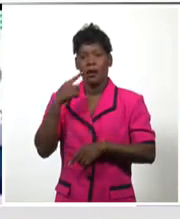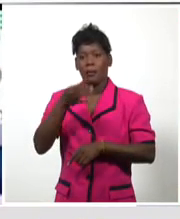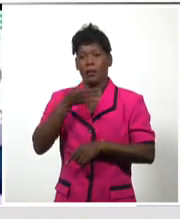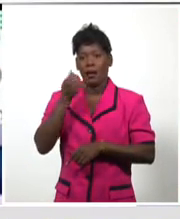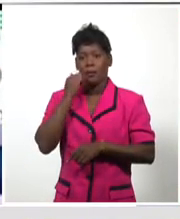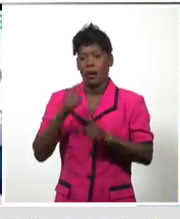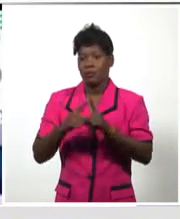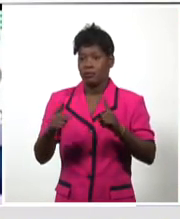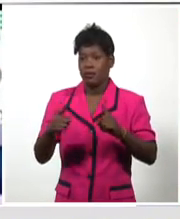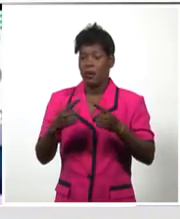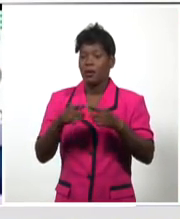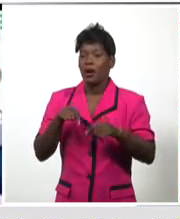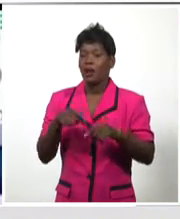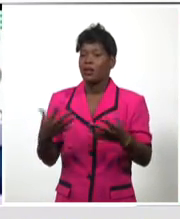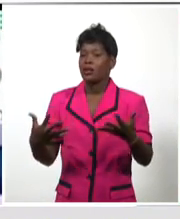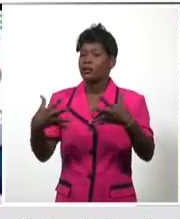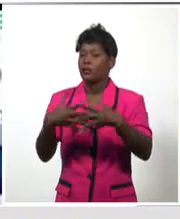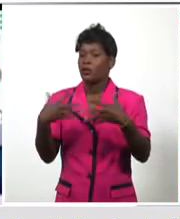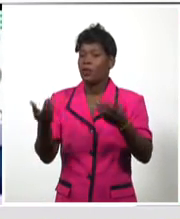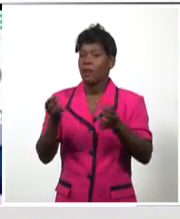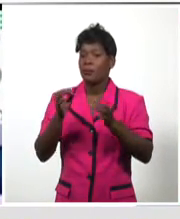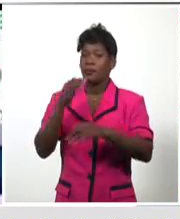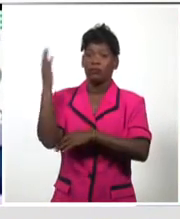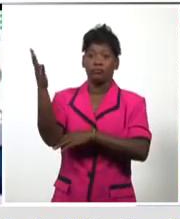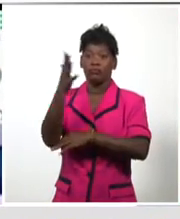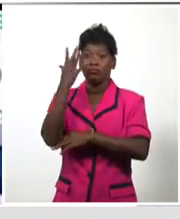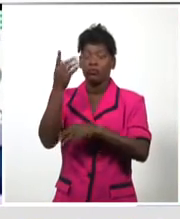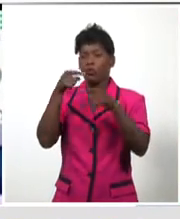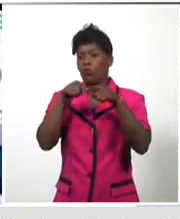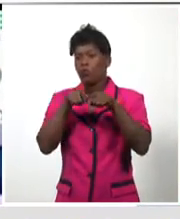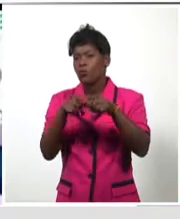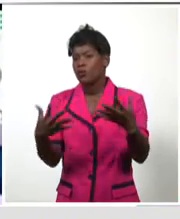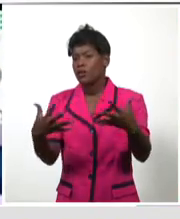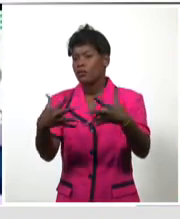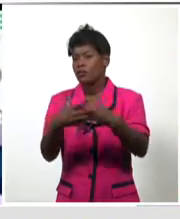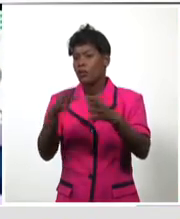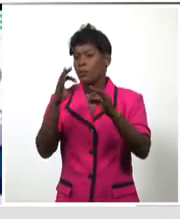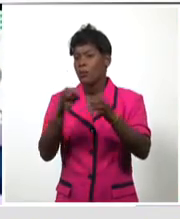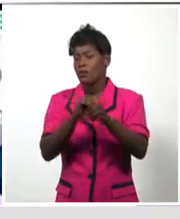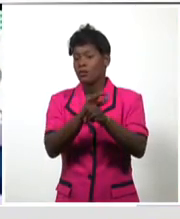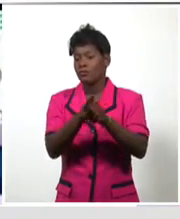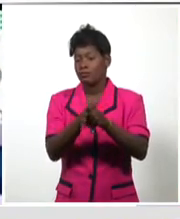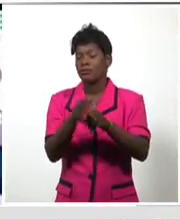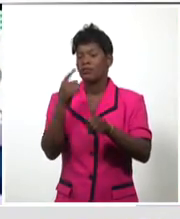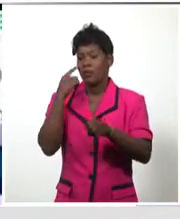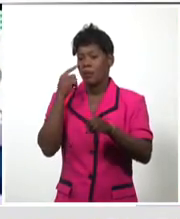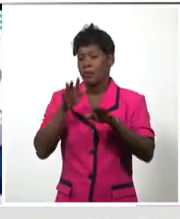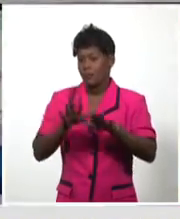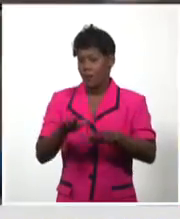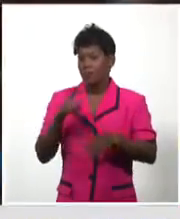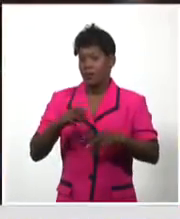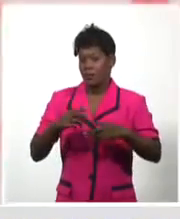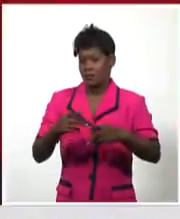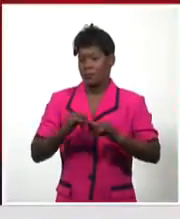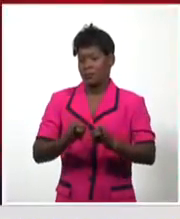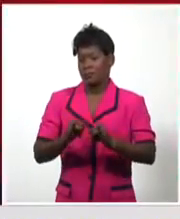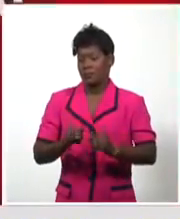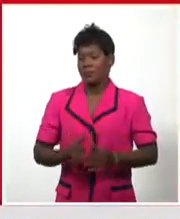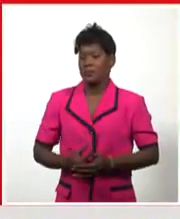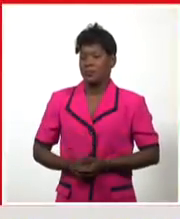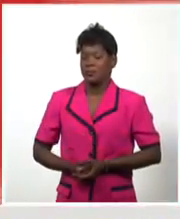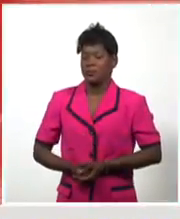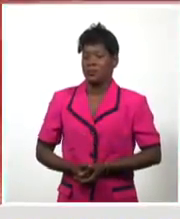relacionar la meteorología con la COVID-19. ¿Tienen relación? Dice mi invitado que sí. Una pausa y enseguida regresamos con más.